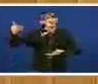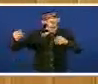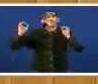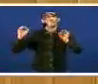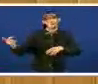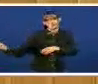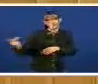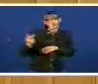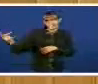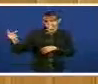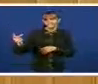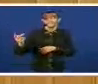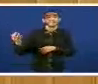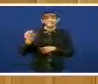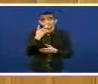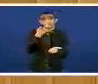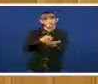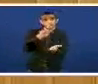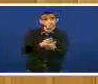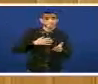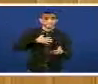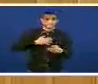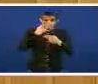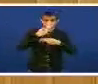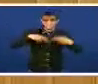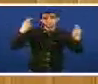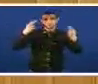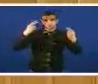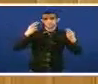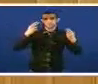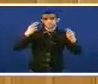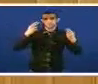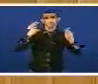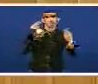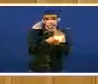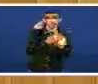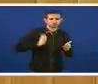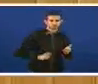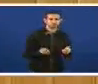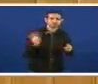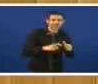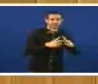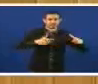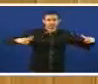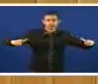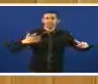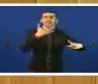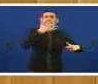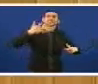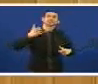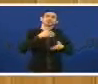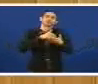sen embargo, pagar a máis empregados públicos que, en ton, con alrededor de 500 millóns de euros